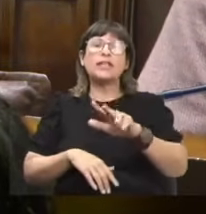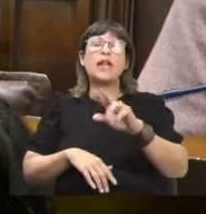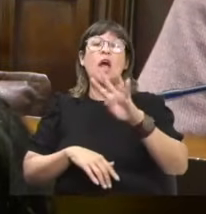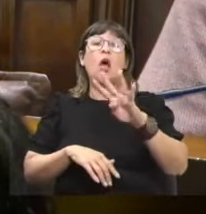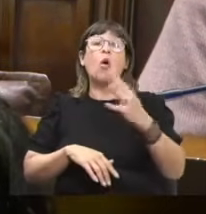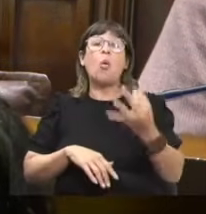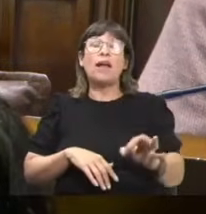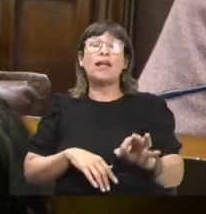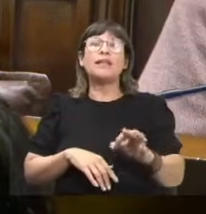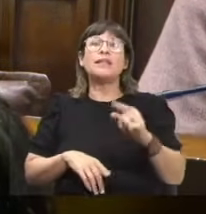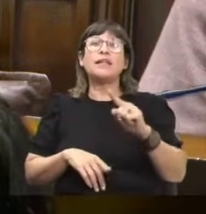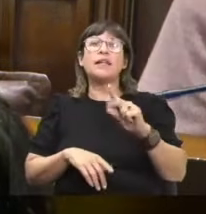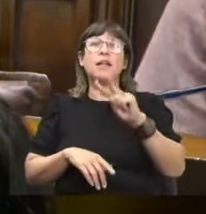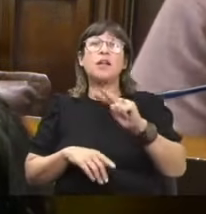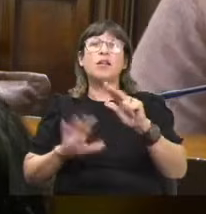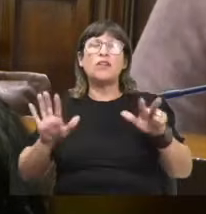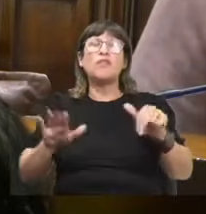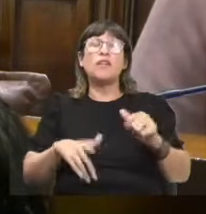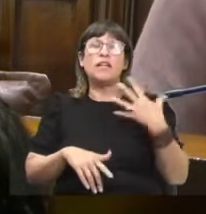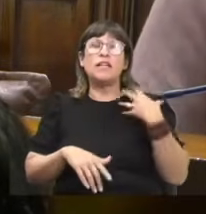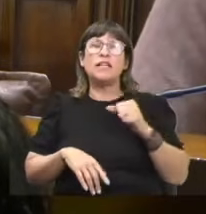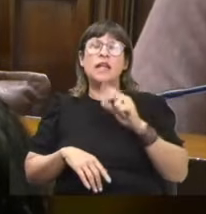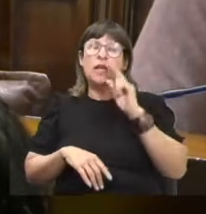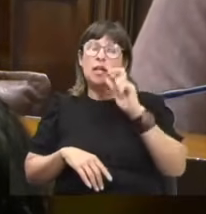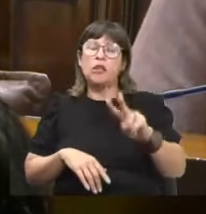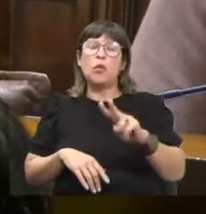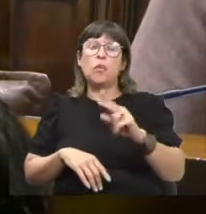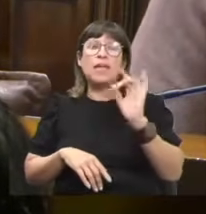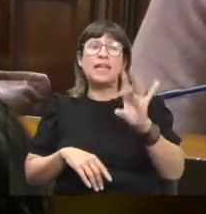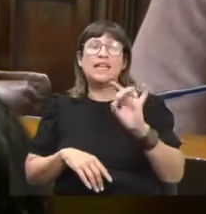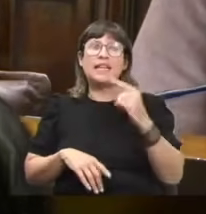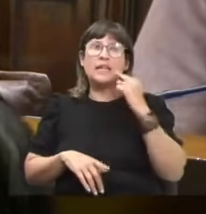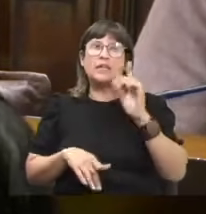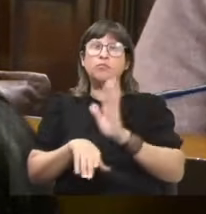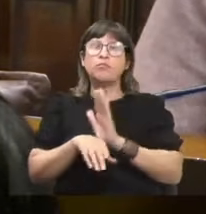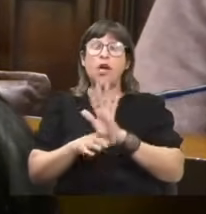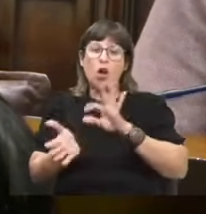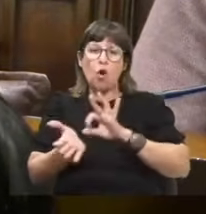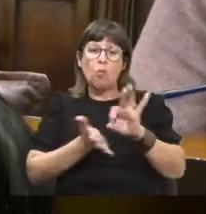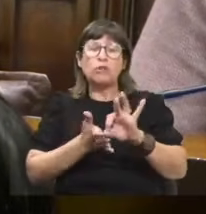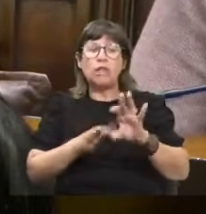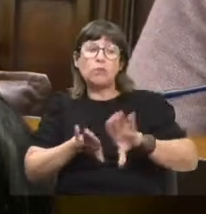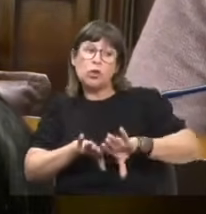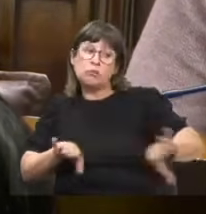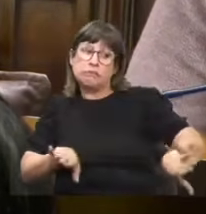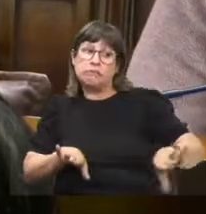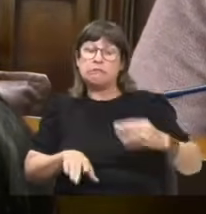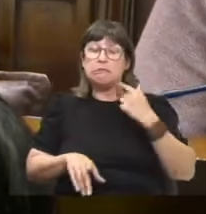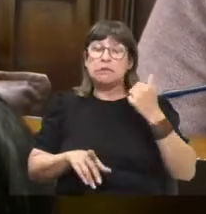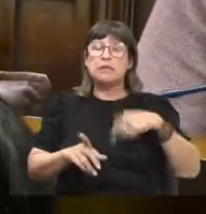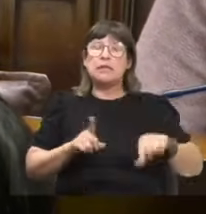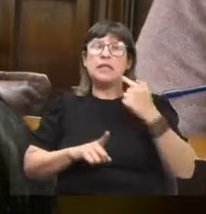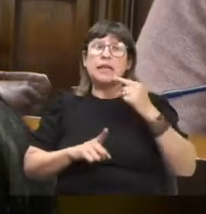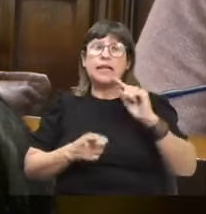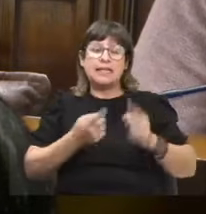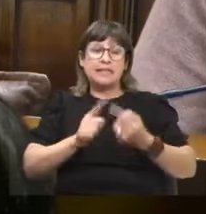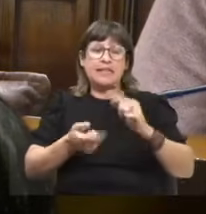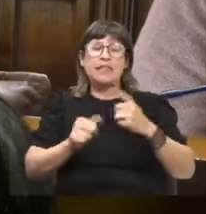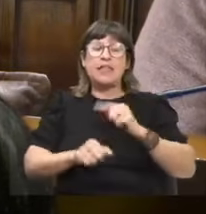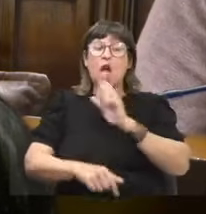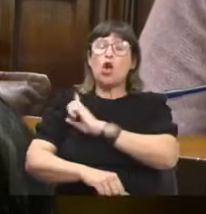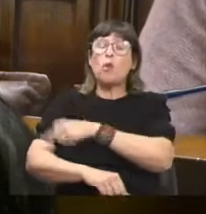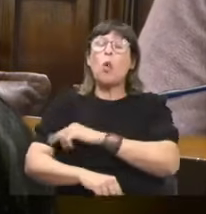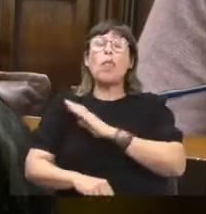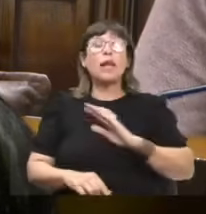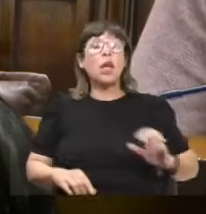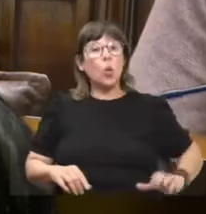19.340 del 28 de agosto del 2015 como servicio descentralizado que se relaciona con el Poder